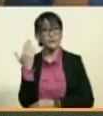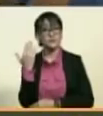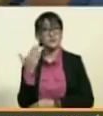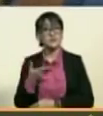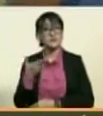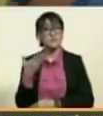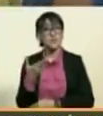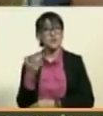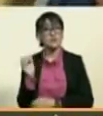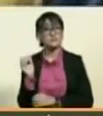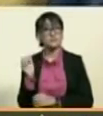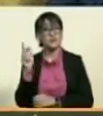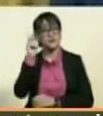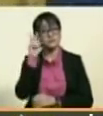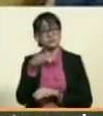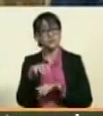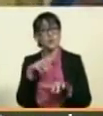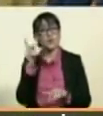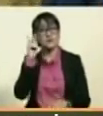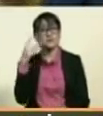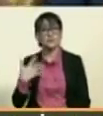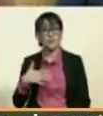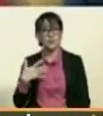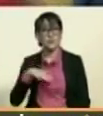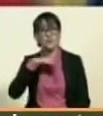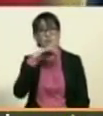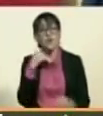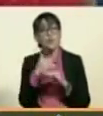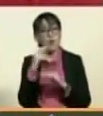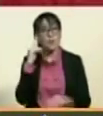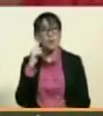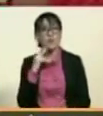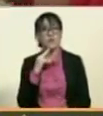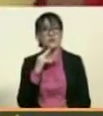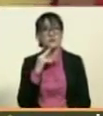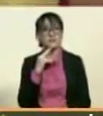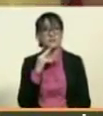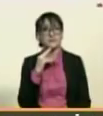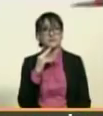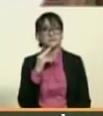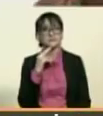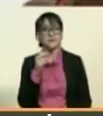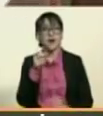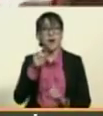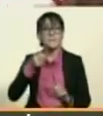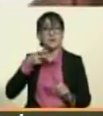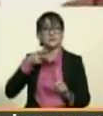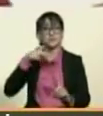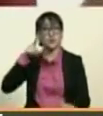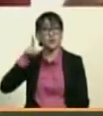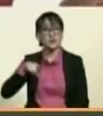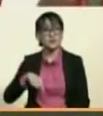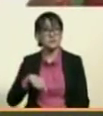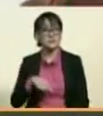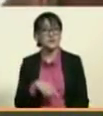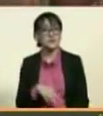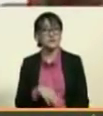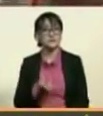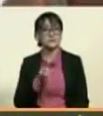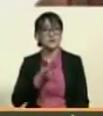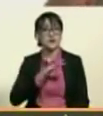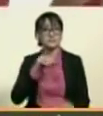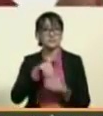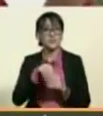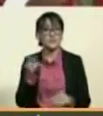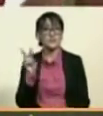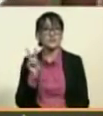importante población indígena, aparte del estado Bolívar, el estado Amazonas en el territorio venezolano.